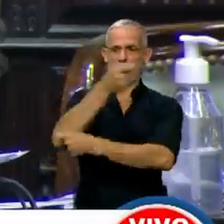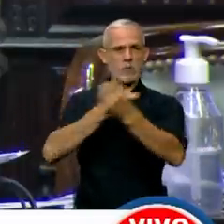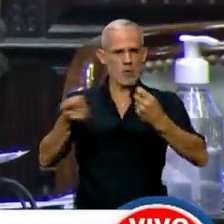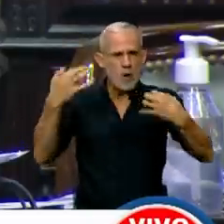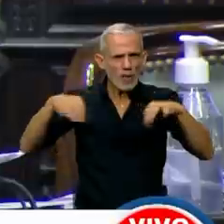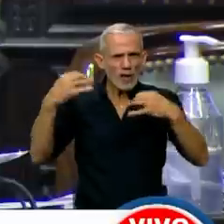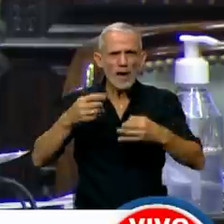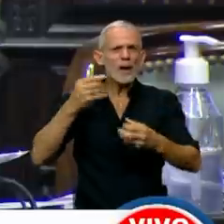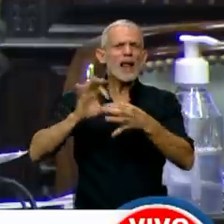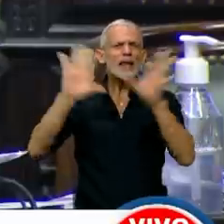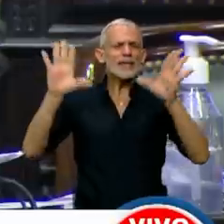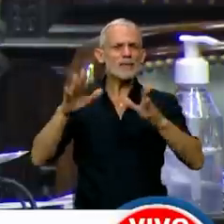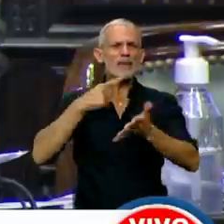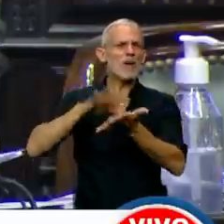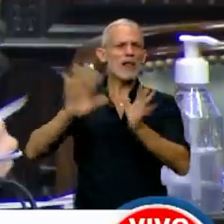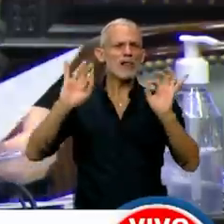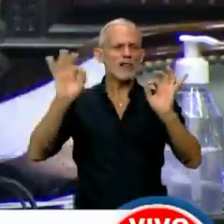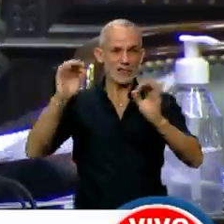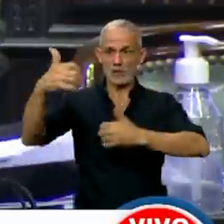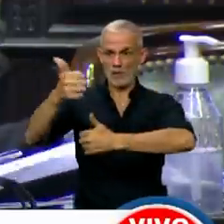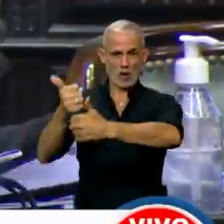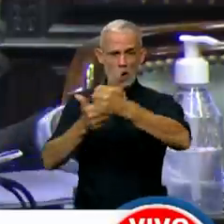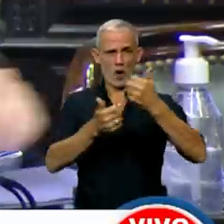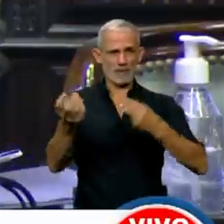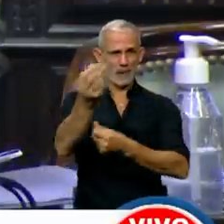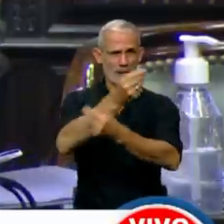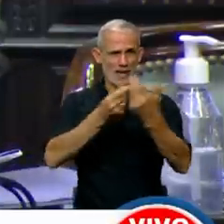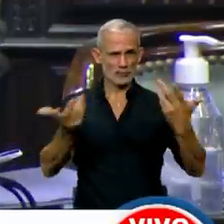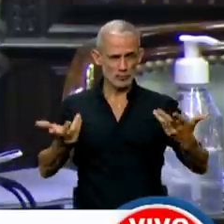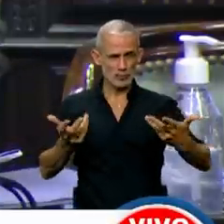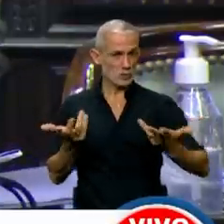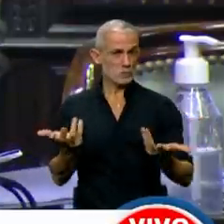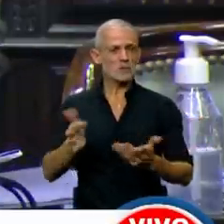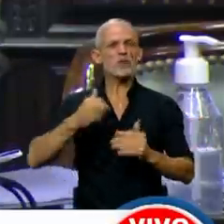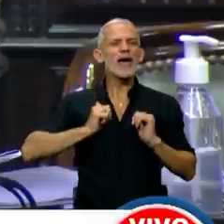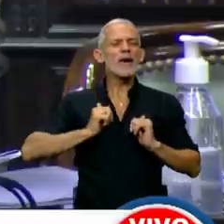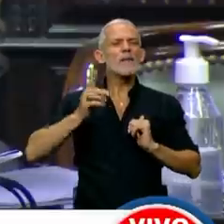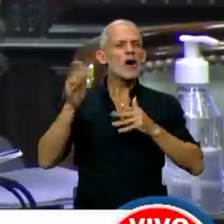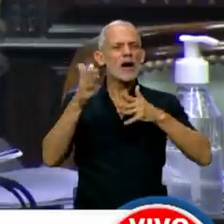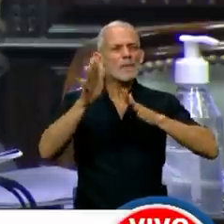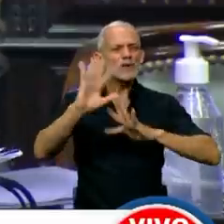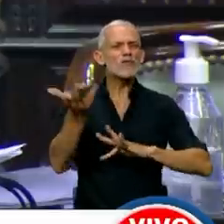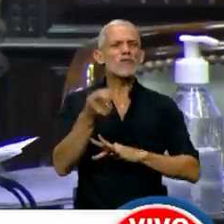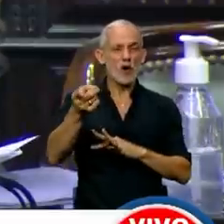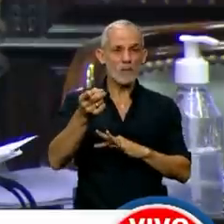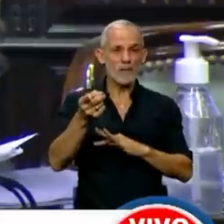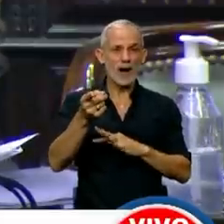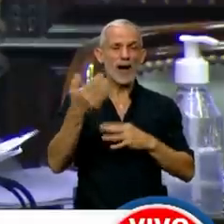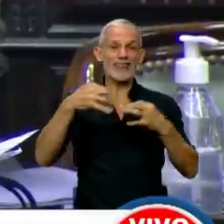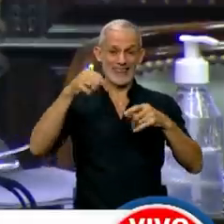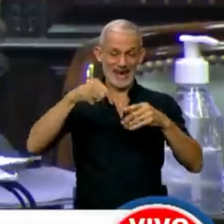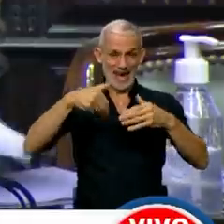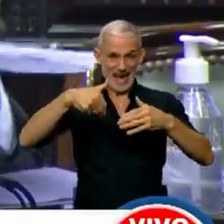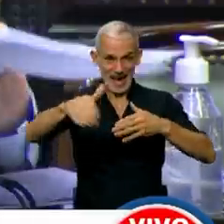y necesitamos herramientas para poder competir y espero nuevamente señor presidente que el camino de